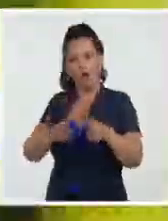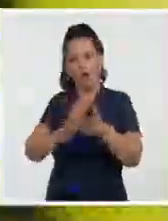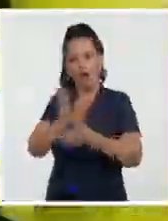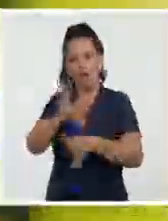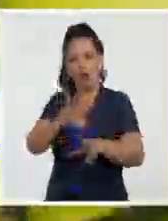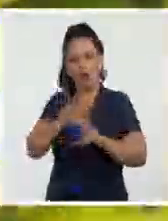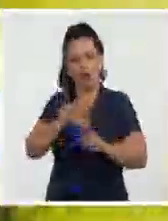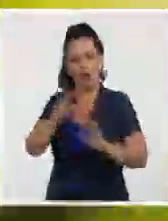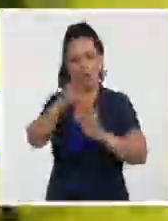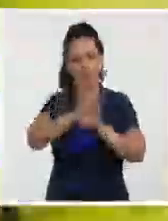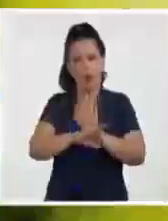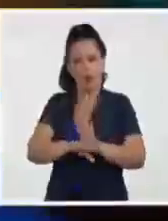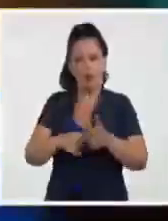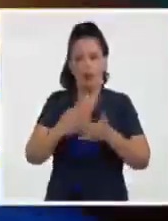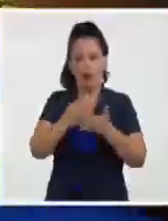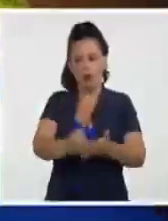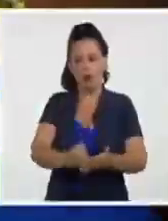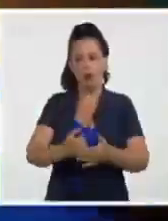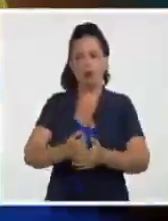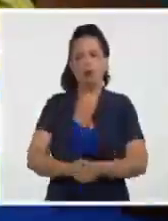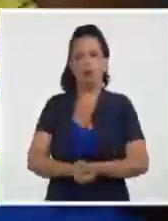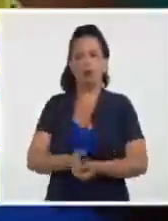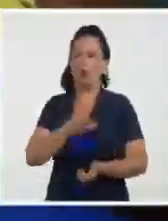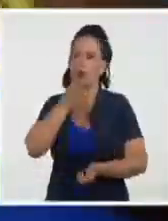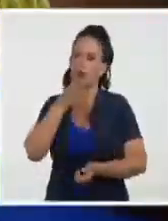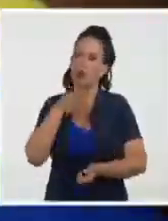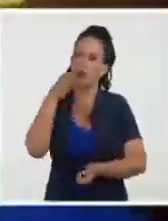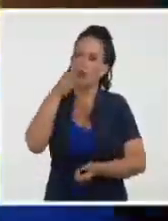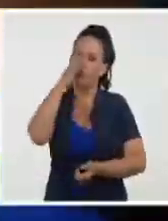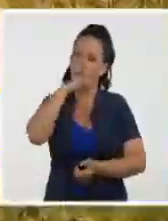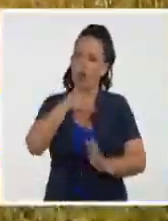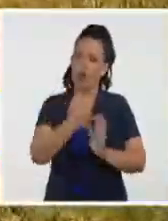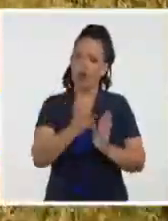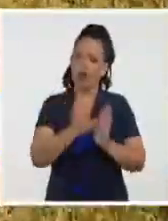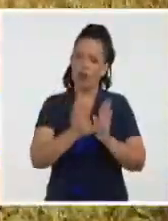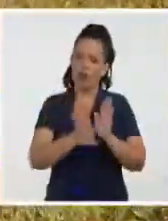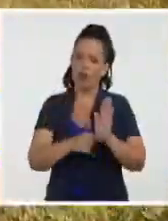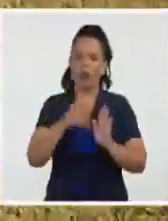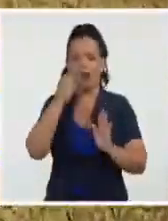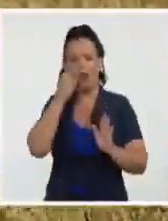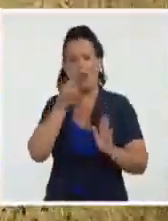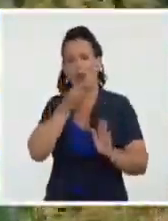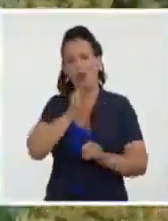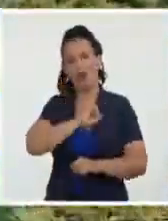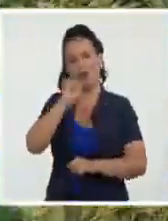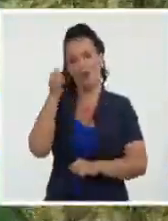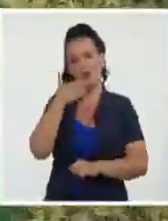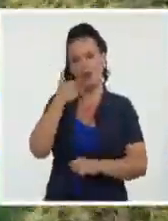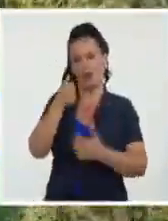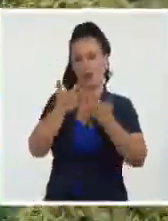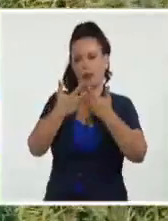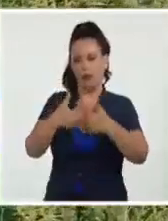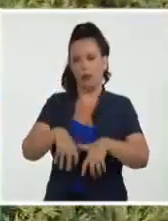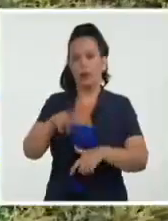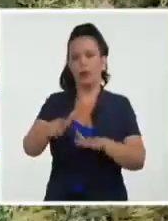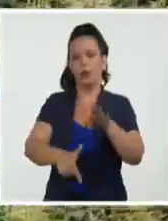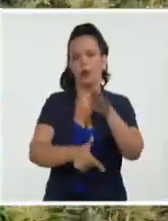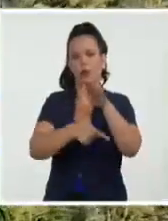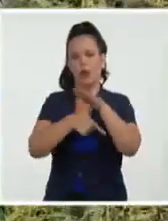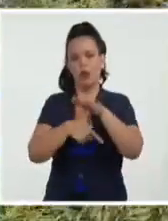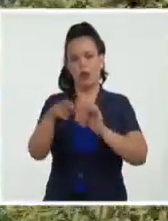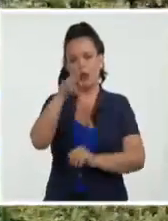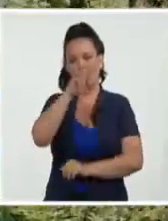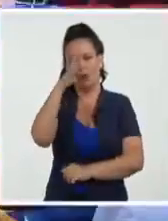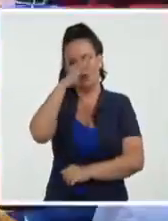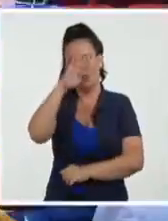Esperemos entonces no existan más justificaciones y garanticemos más con lo que se tiene. De ahí que el vicepresidente de la República, Salvador Valdés